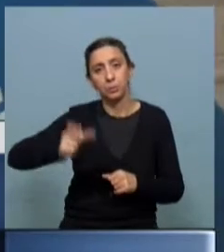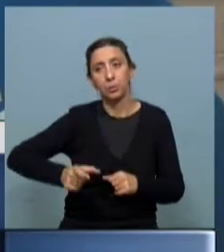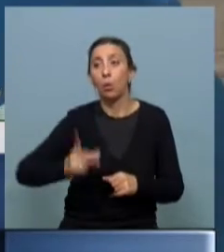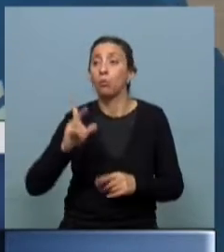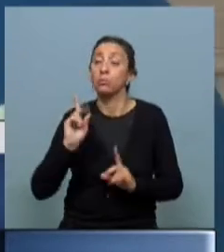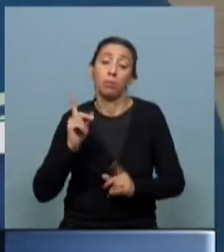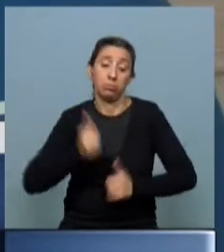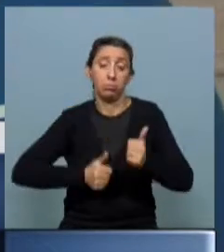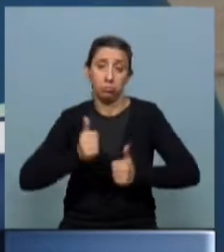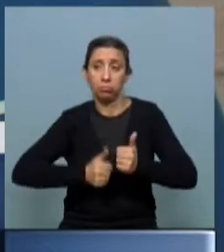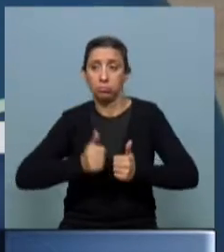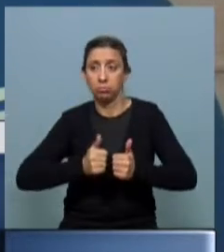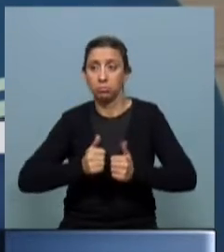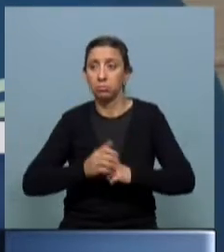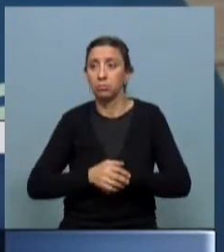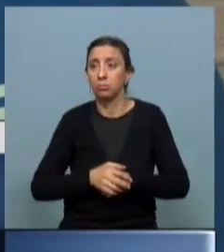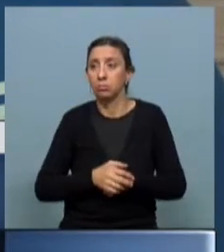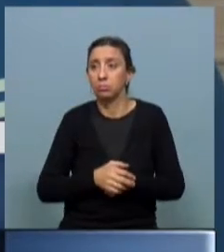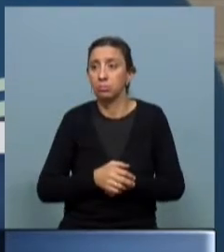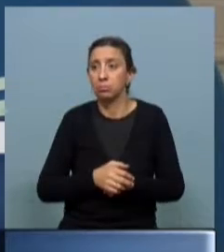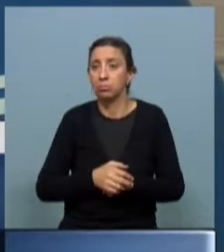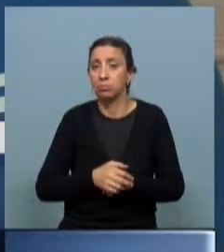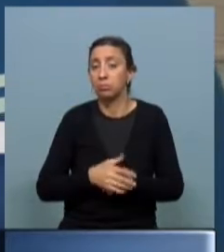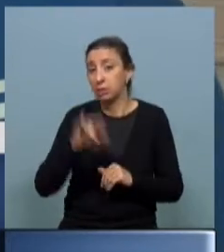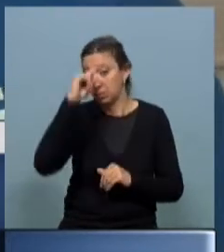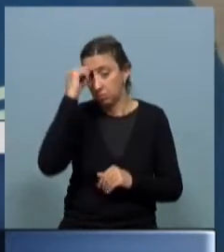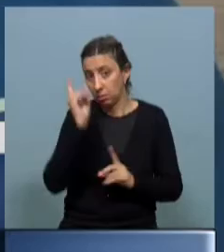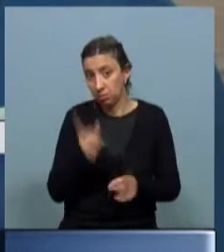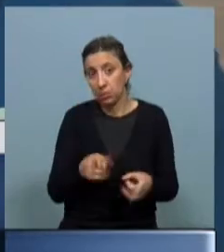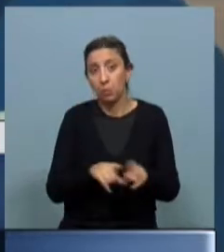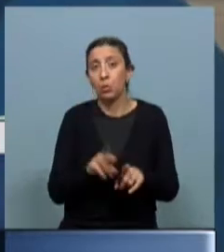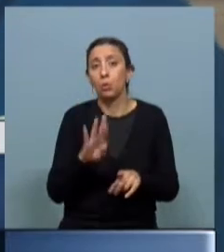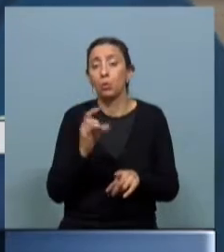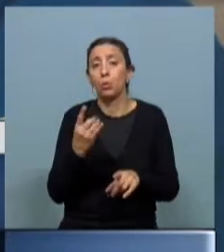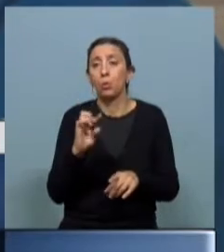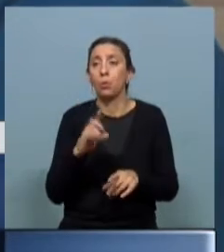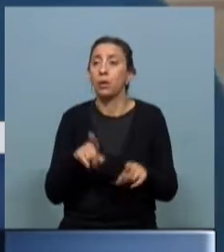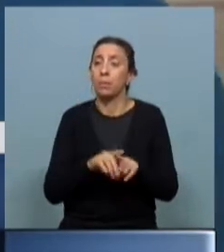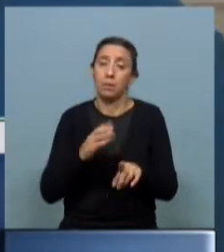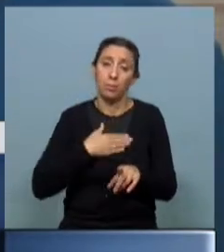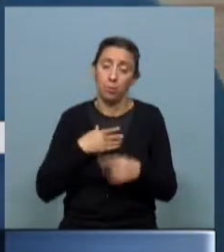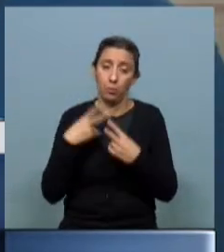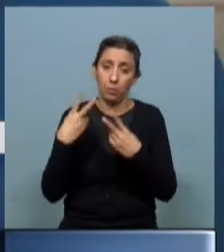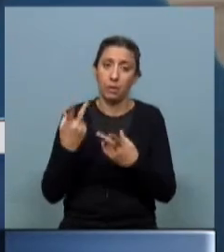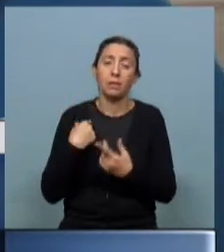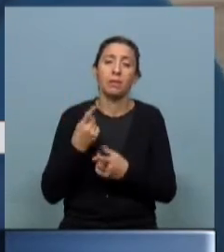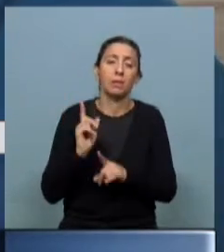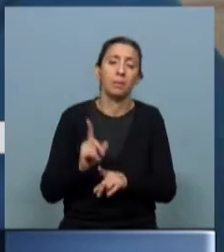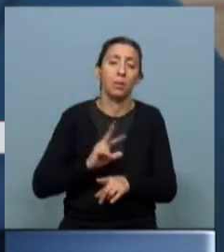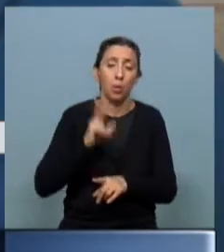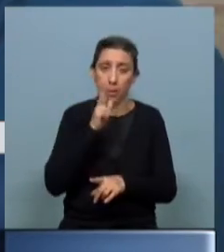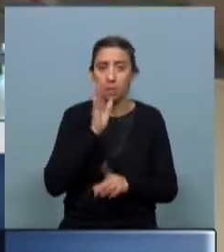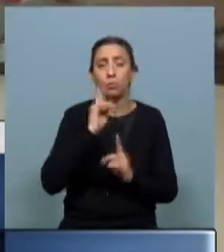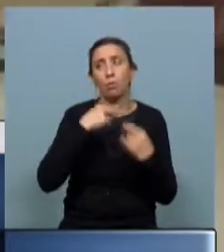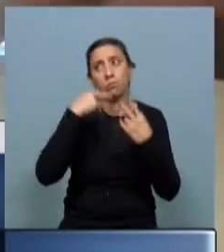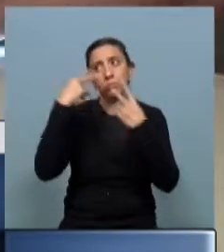también competir en competencias internacionales como la RoboCup, que lo hizo mi hermano. Bueno, yo también, a mí me tocó en el